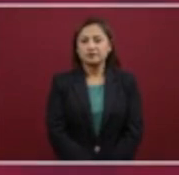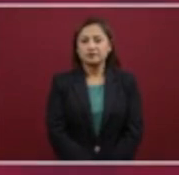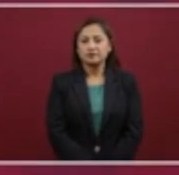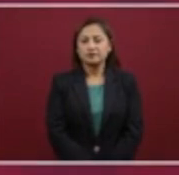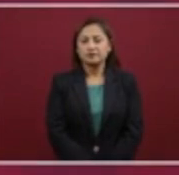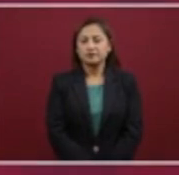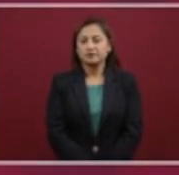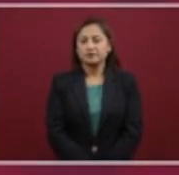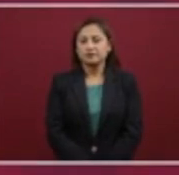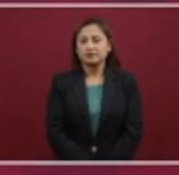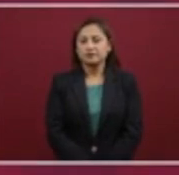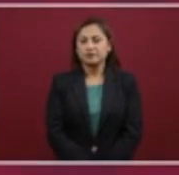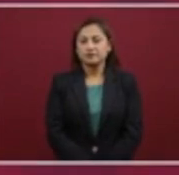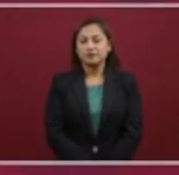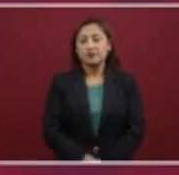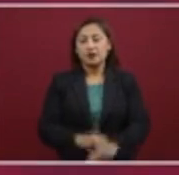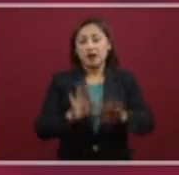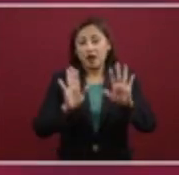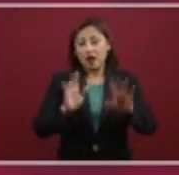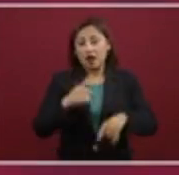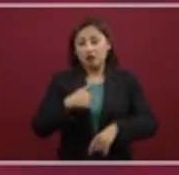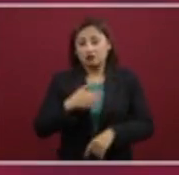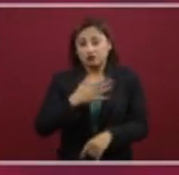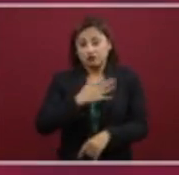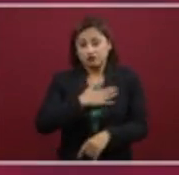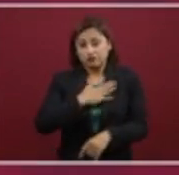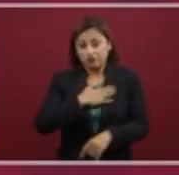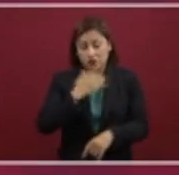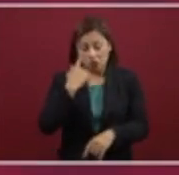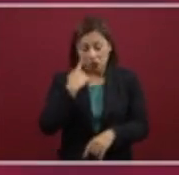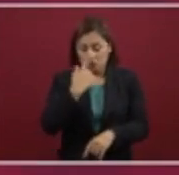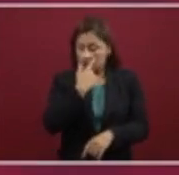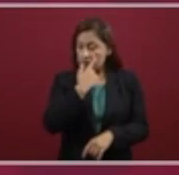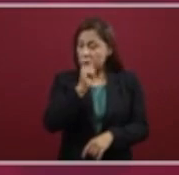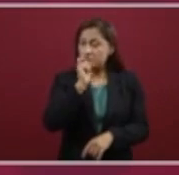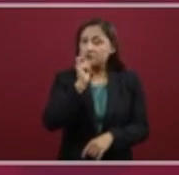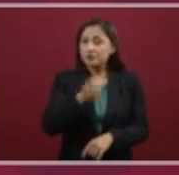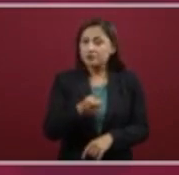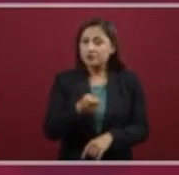es una muralla, bueno, en lo personal se